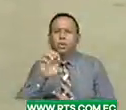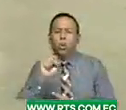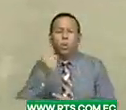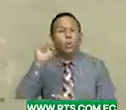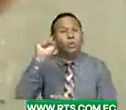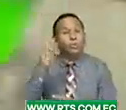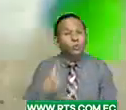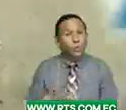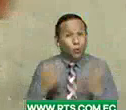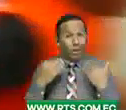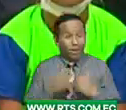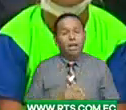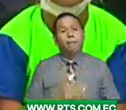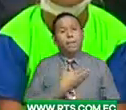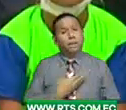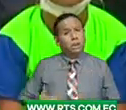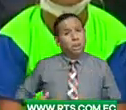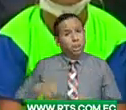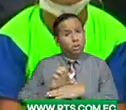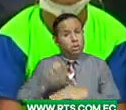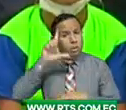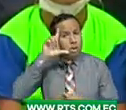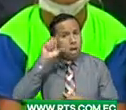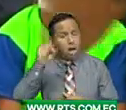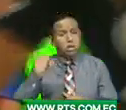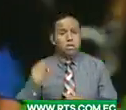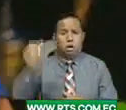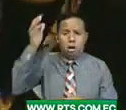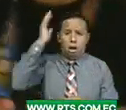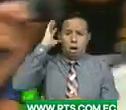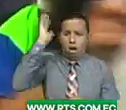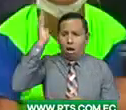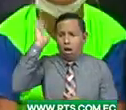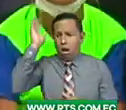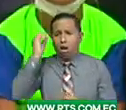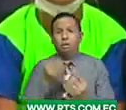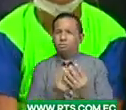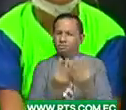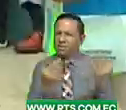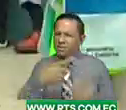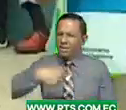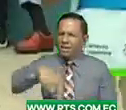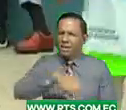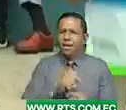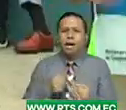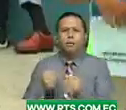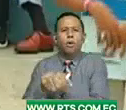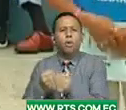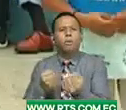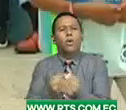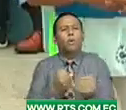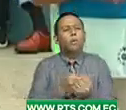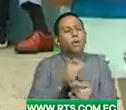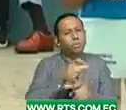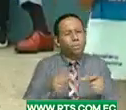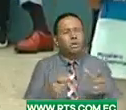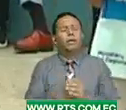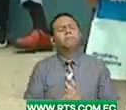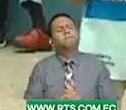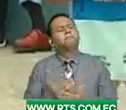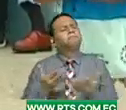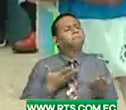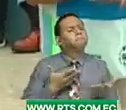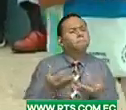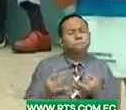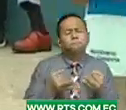presidente de la República, Guillermo Lasso, sostuvo un encuentro con los beneficiarios del programa Hincha de mi Barrio. Ahí el primer mandatario se